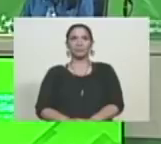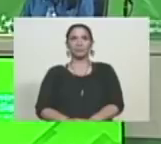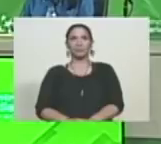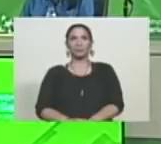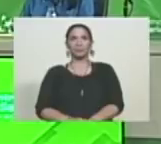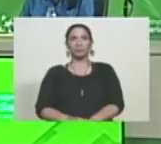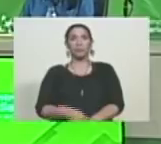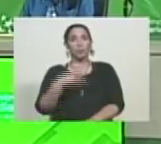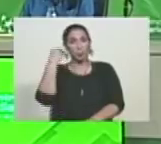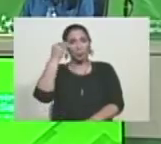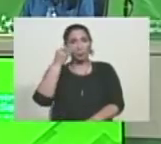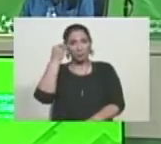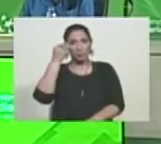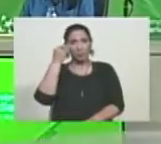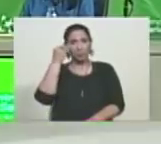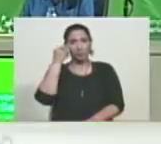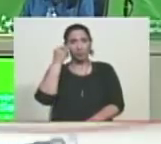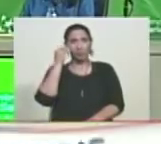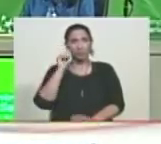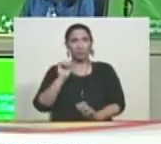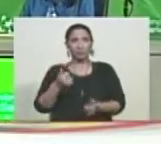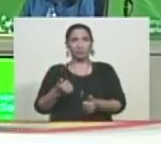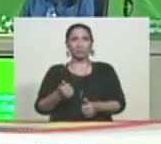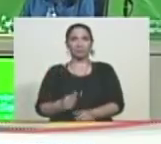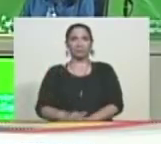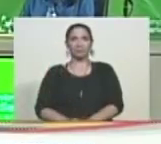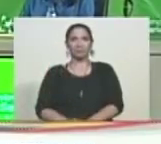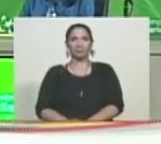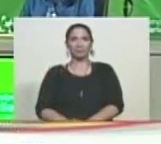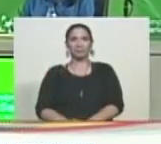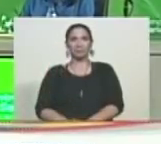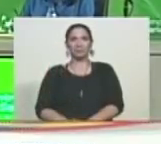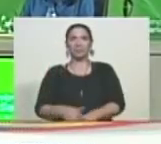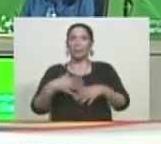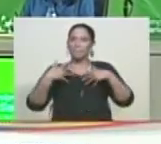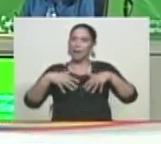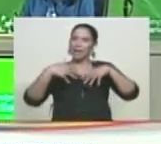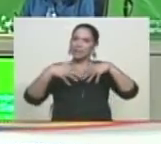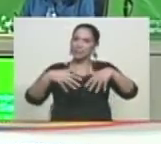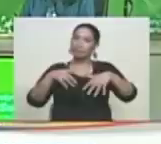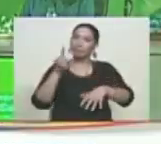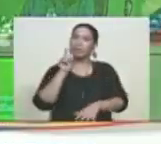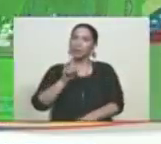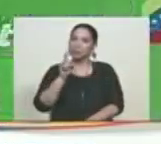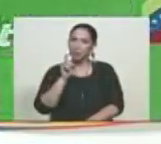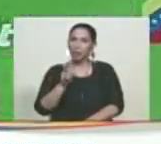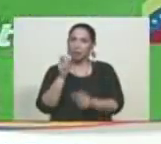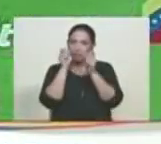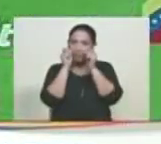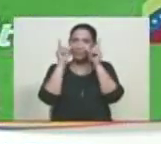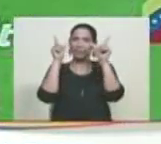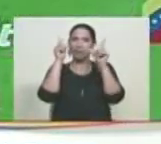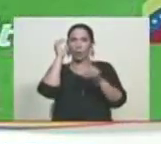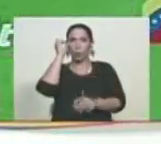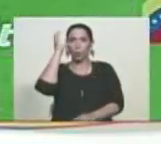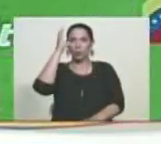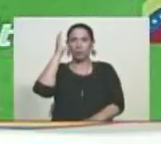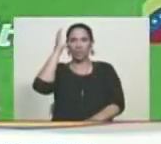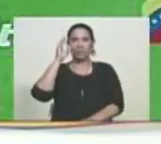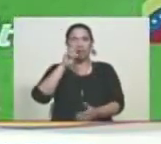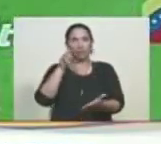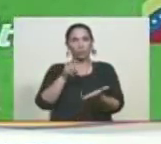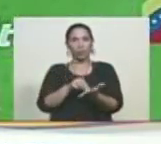Creo que esta iniciativa era necesaria, esta marcha era necesaria para despertar la conciencia